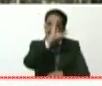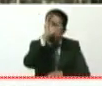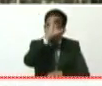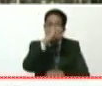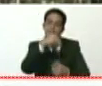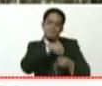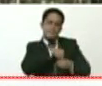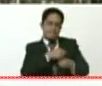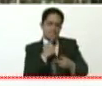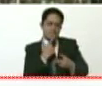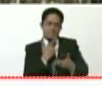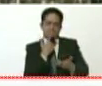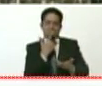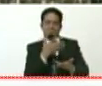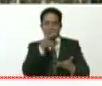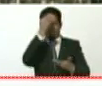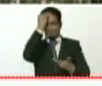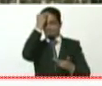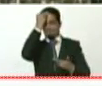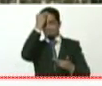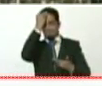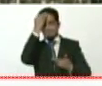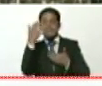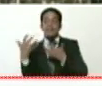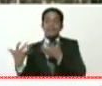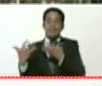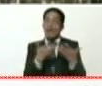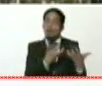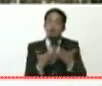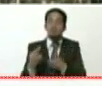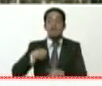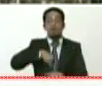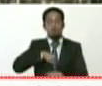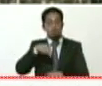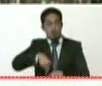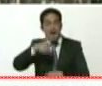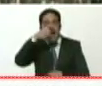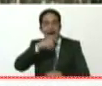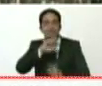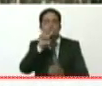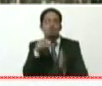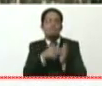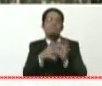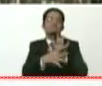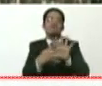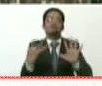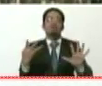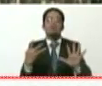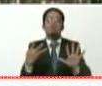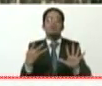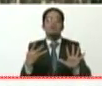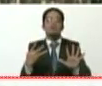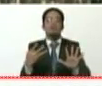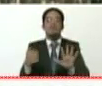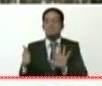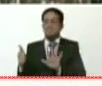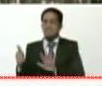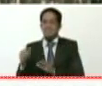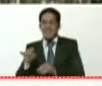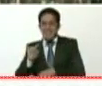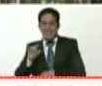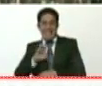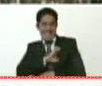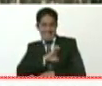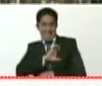fértil, y que la lucha que hemos dado, sobre todo este año 2019, este primer semestre que pasó y este